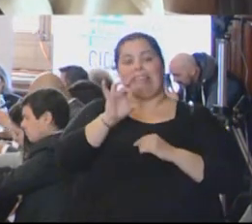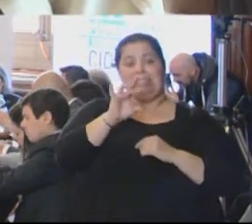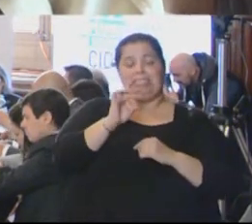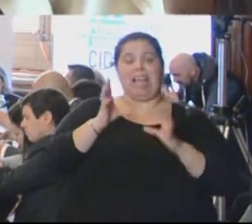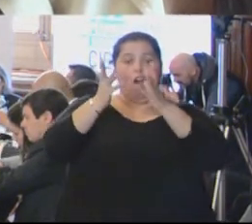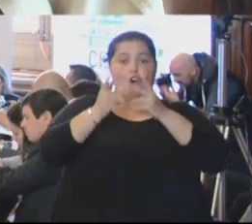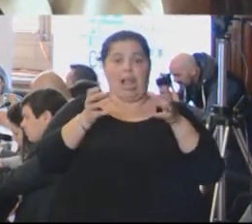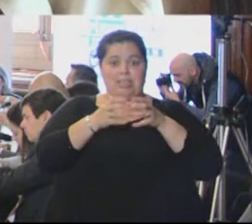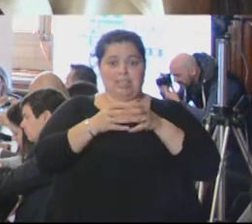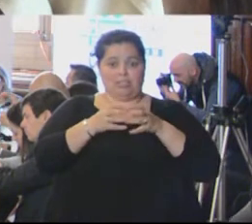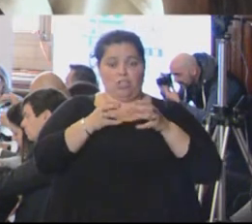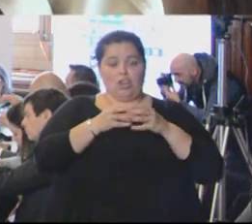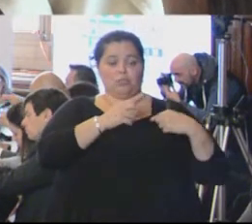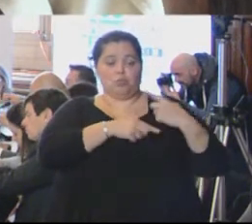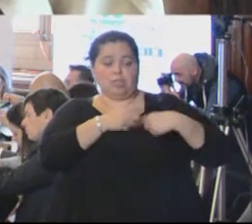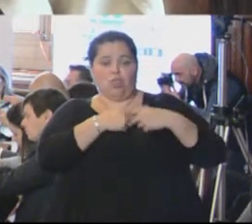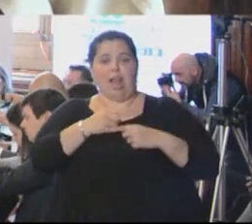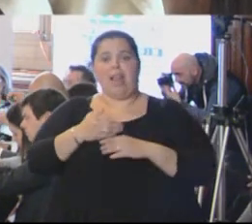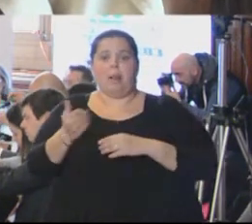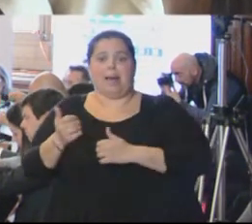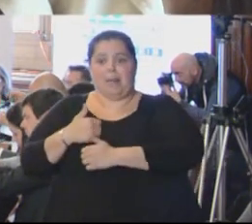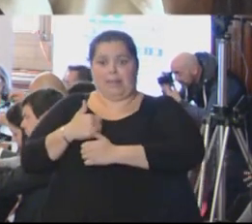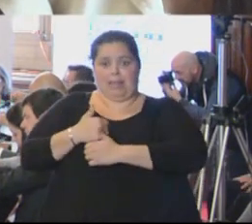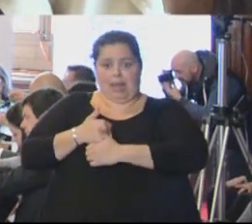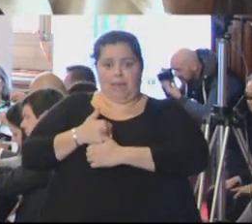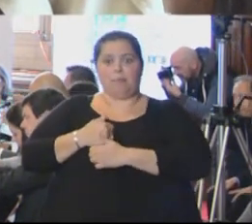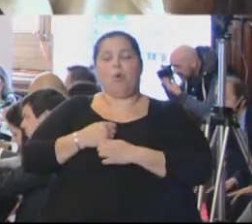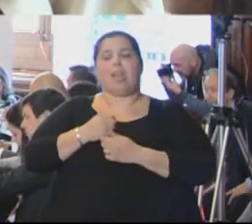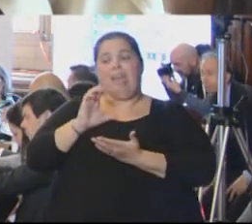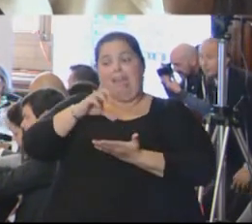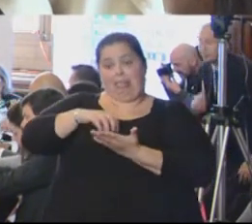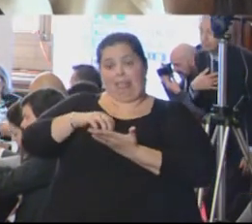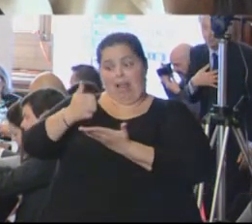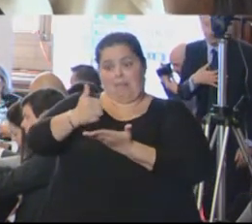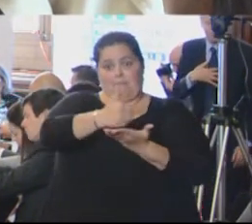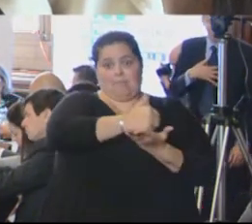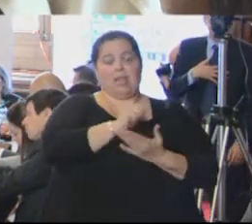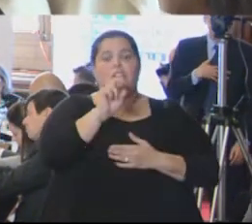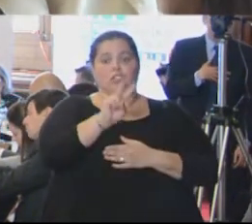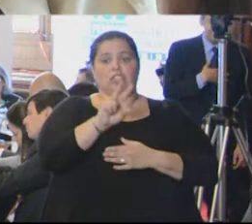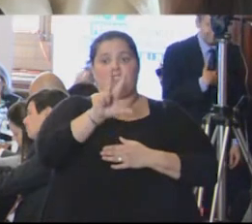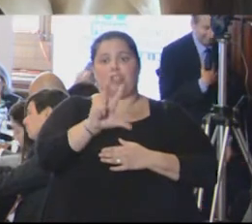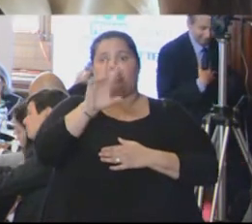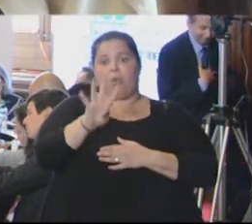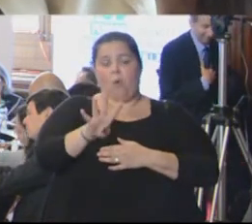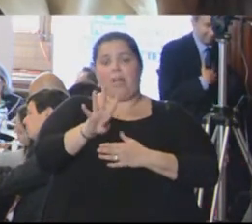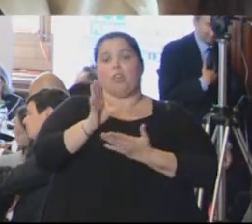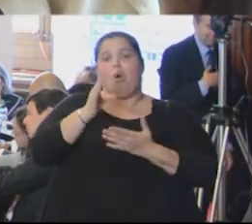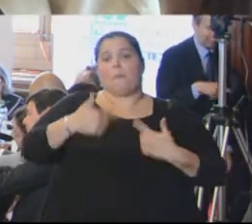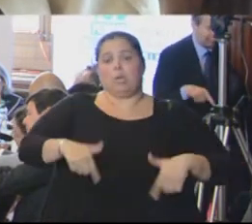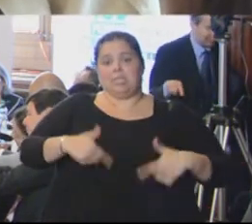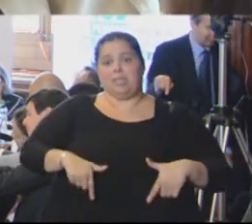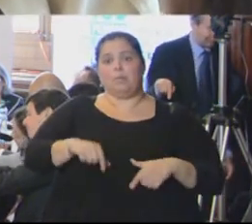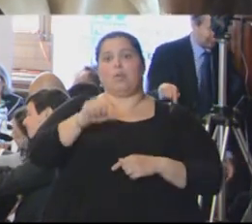organizaciones sucesoras del paramilitarismo que hacen presencia en 274 municipios de 28 departamentos.